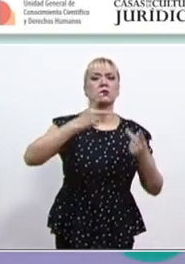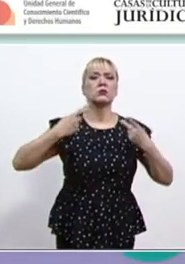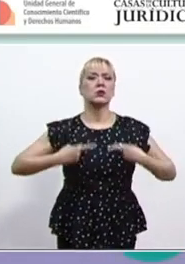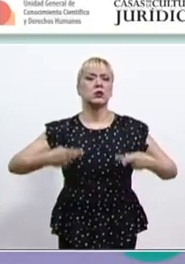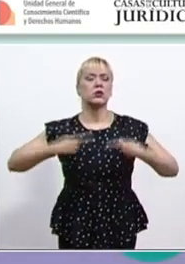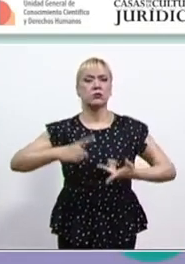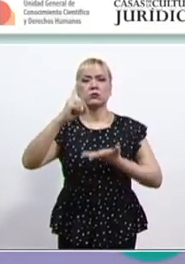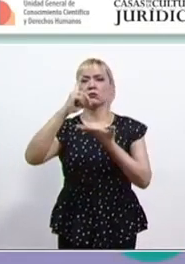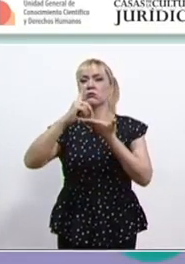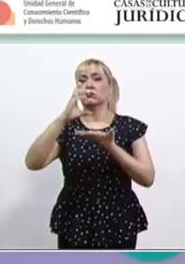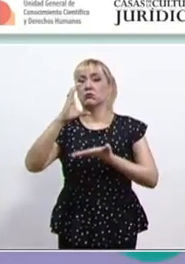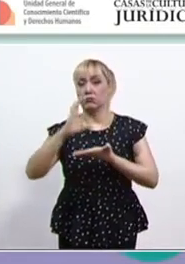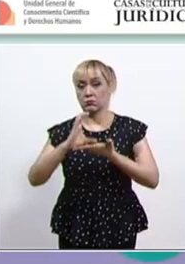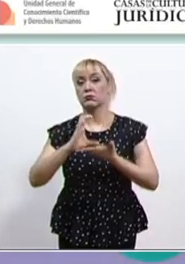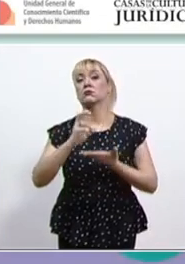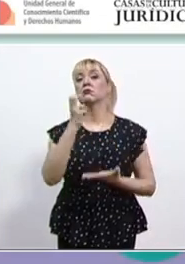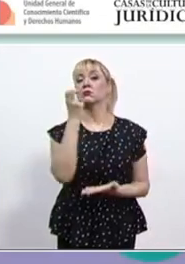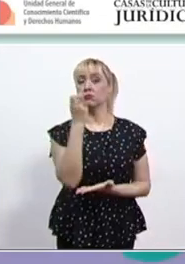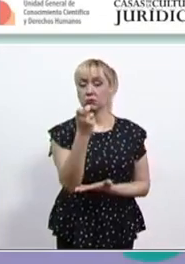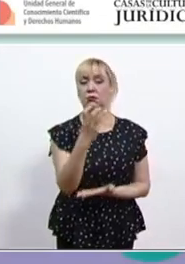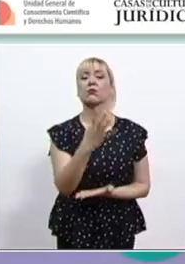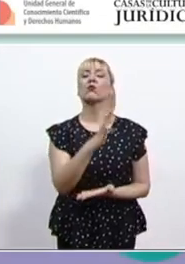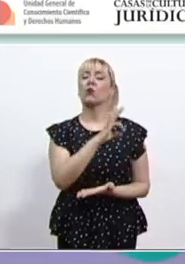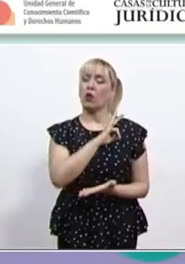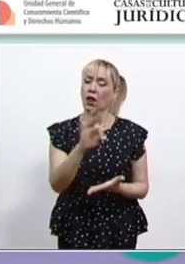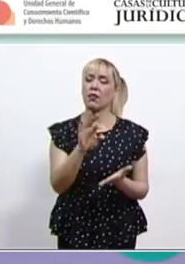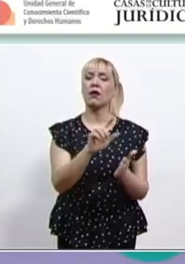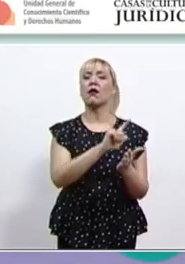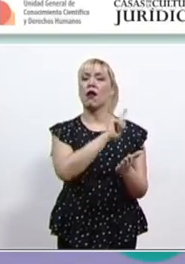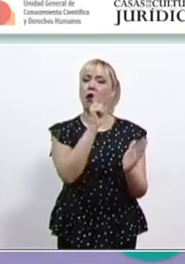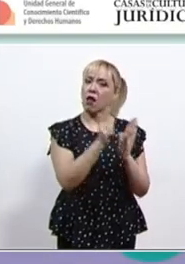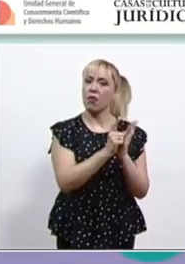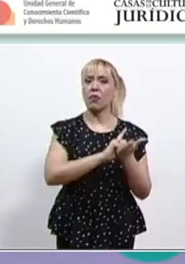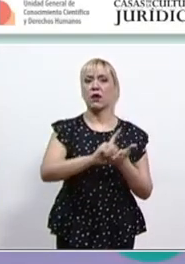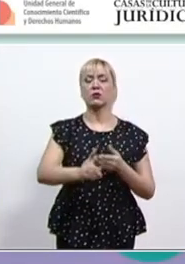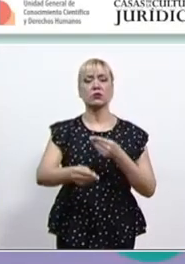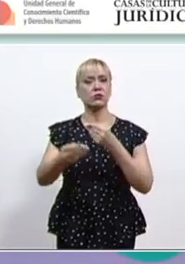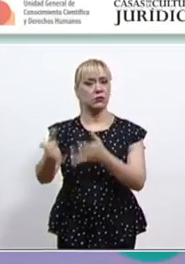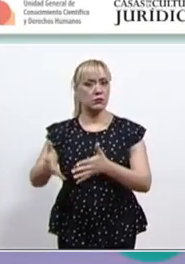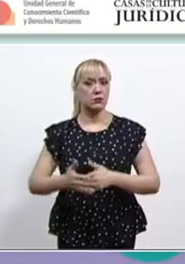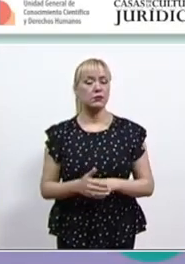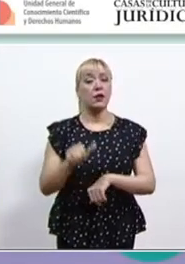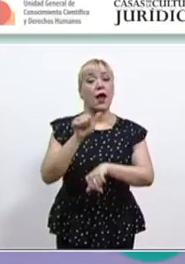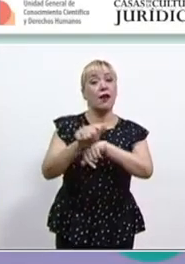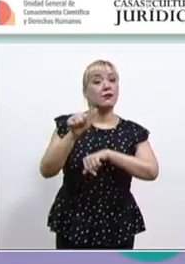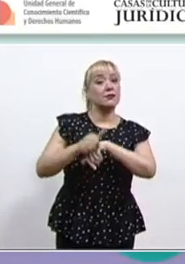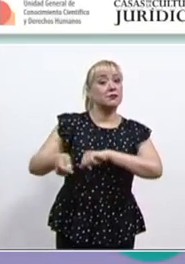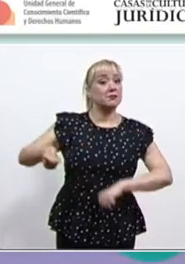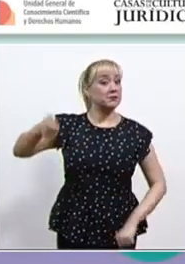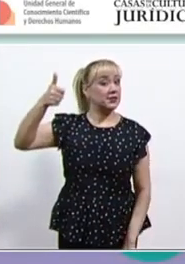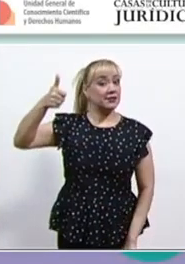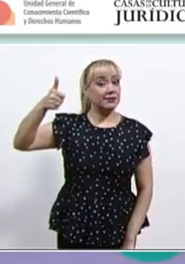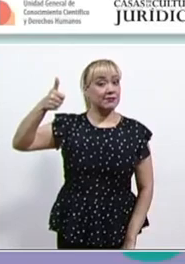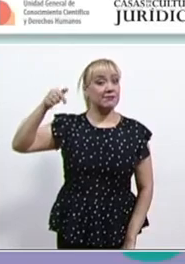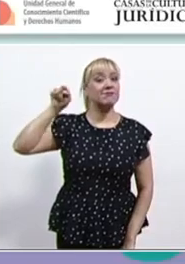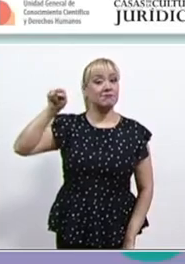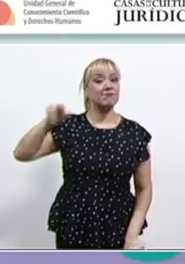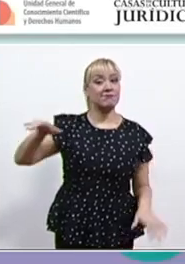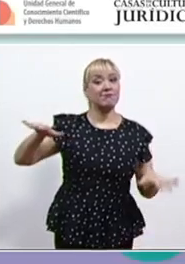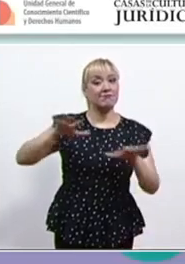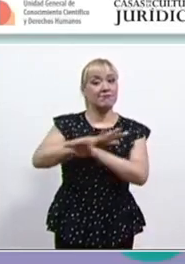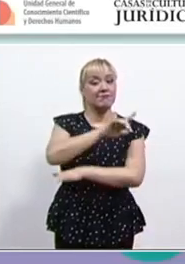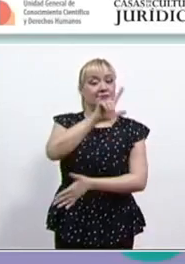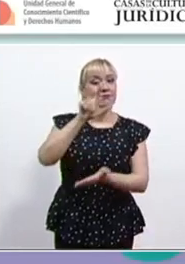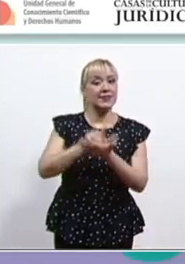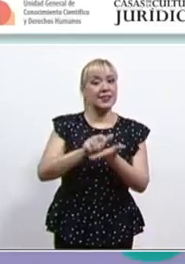plena capacidad jurídica de las personas con discapacidad. Argentina fue el primer país en América Latina en modificar su